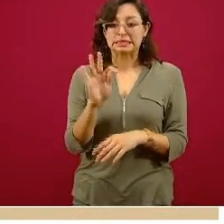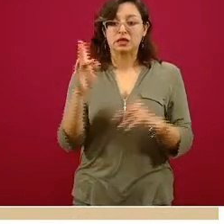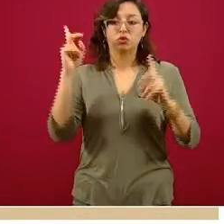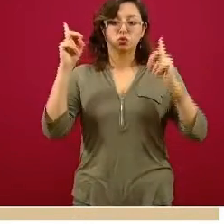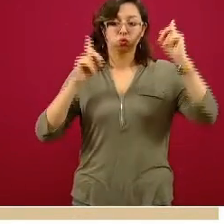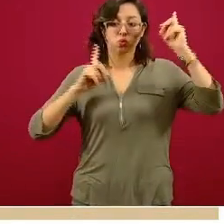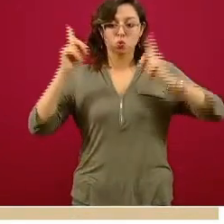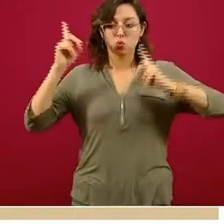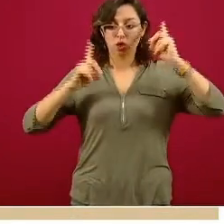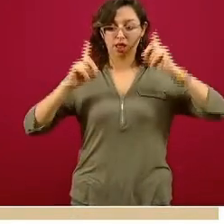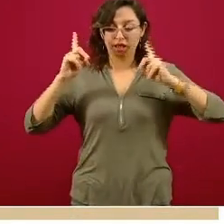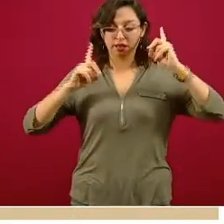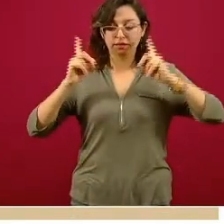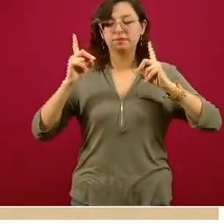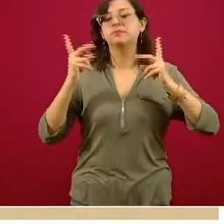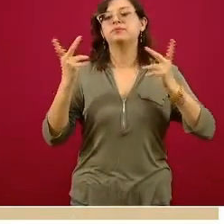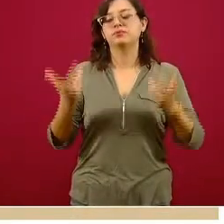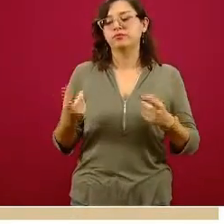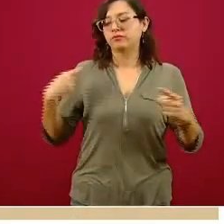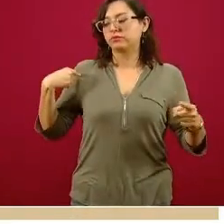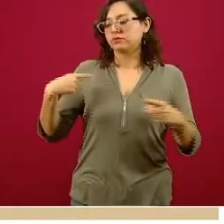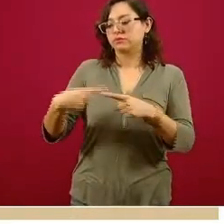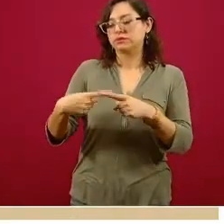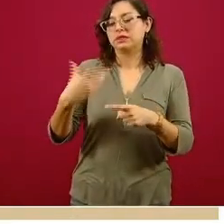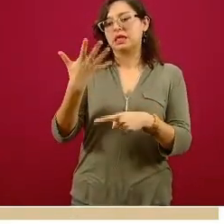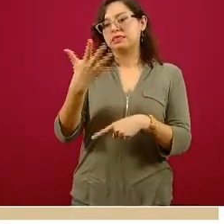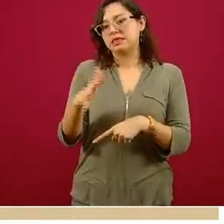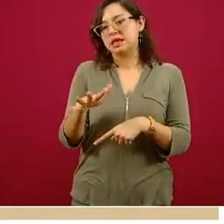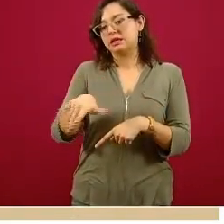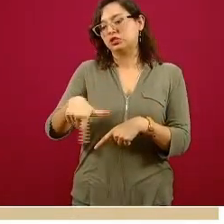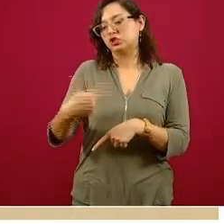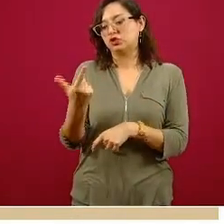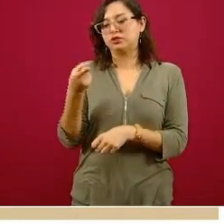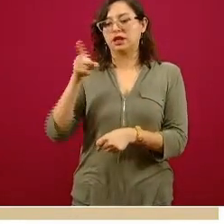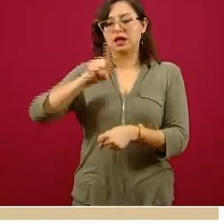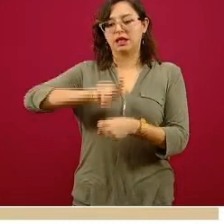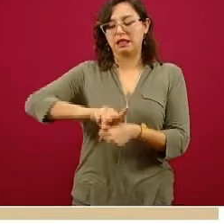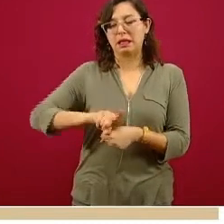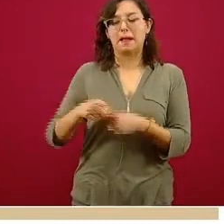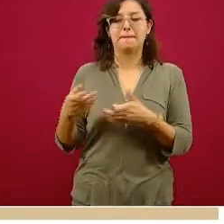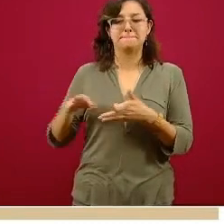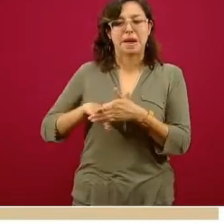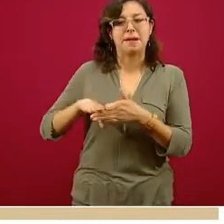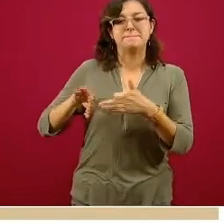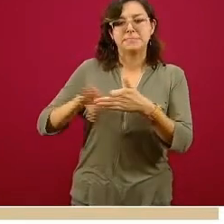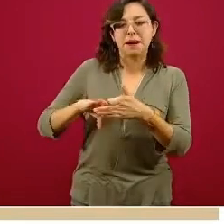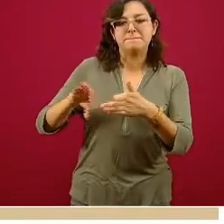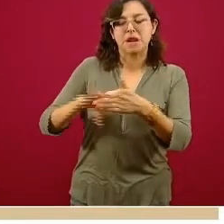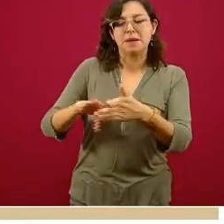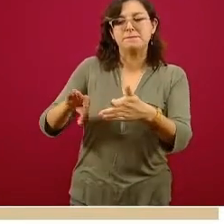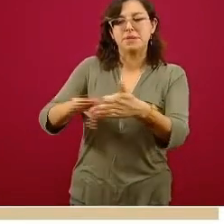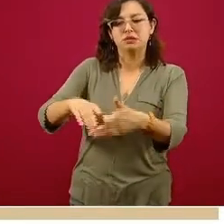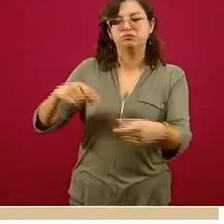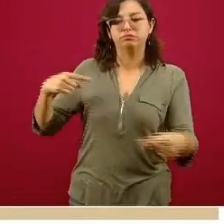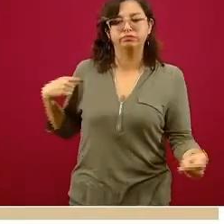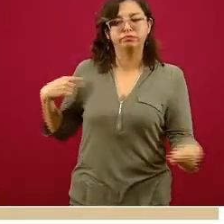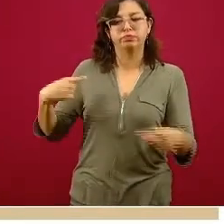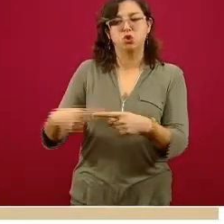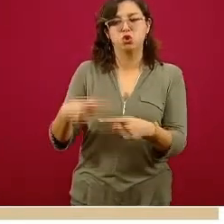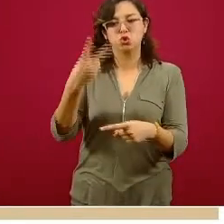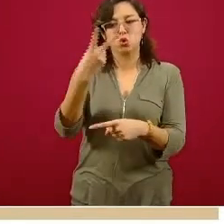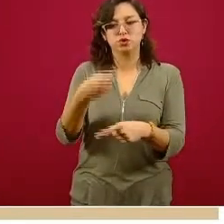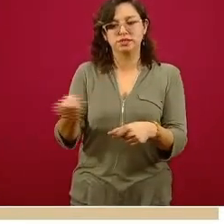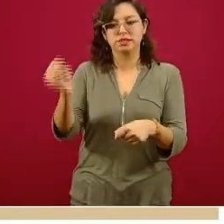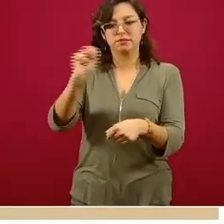mayoría están ubicados en los últimos 10-12 días, que es más o menos una constante que hemos tenido en las últimas 2 semanas.